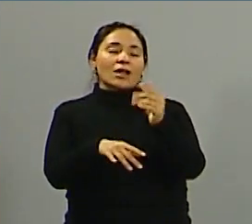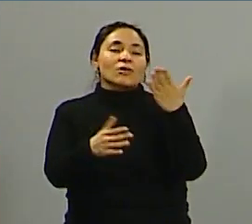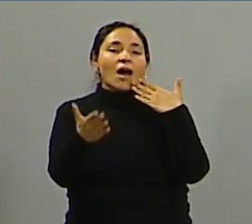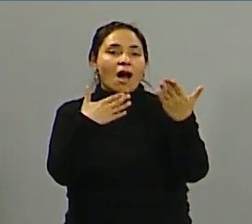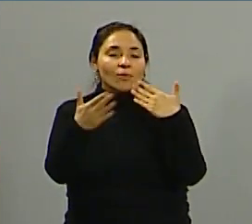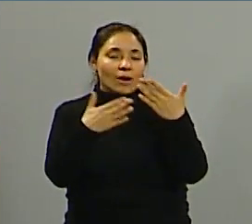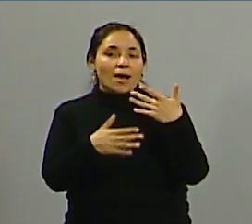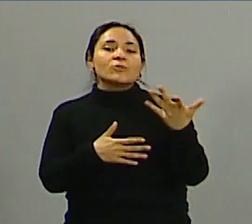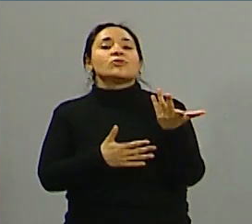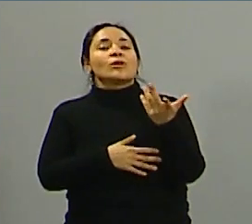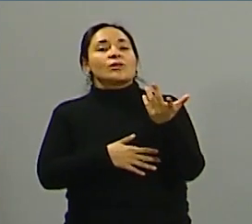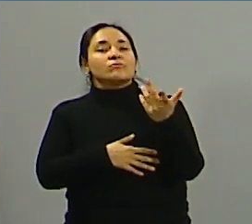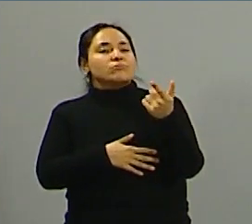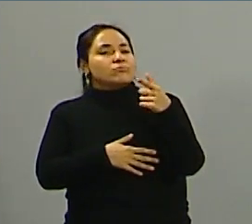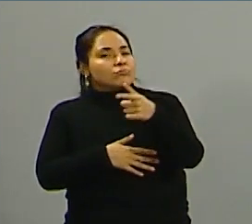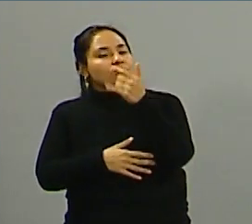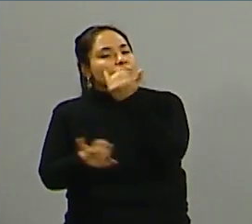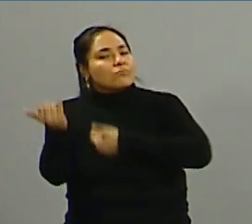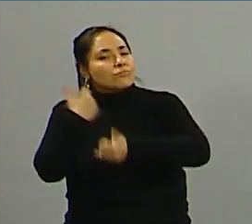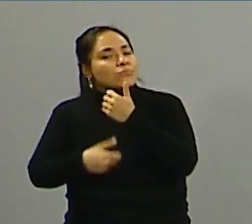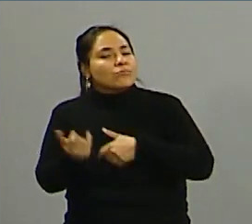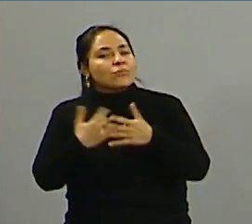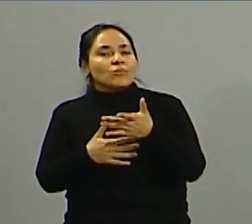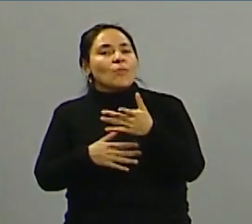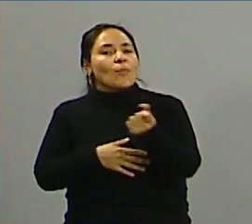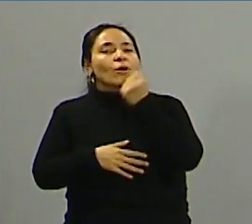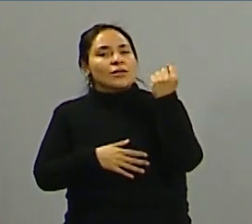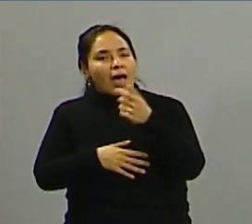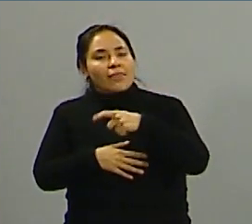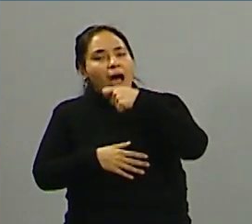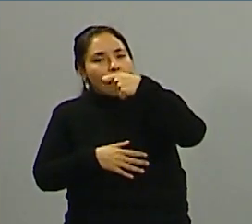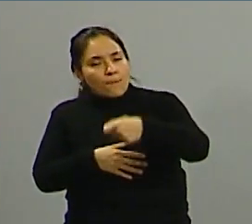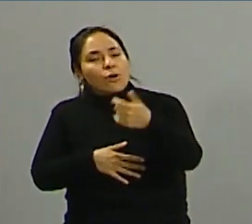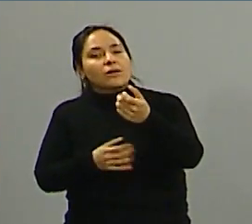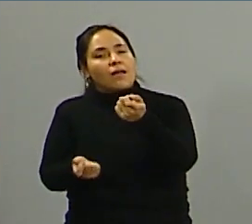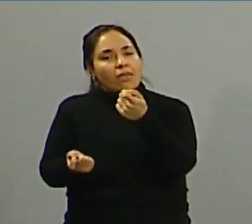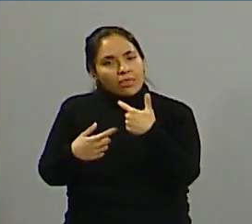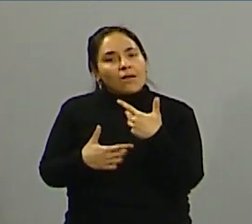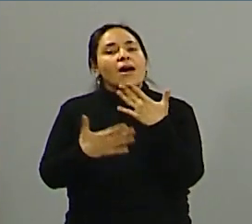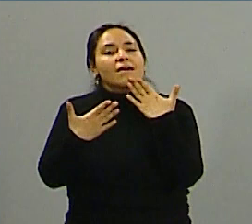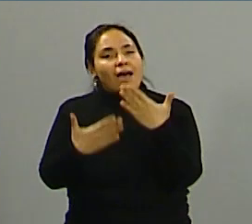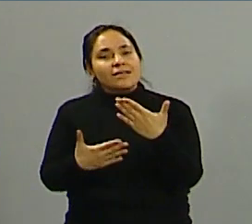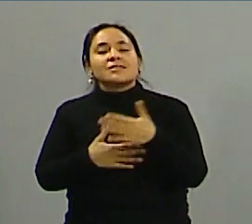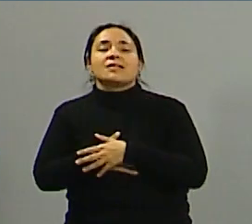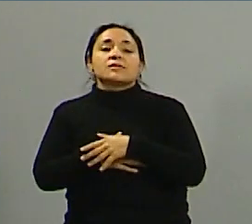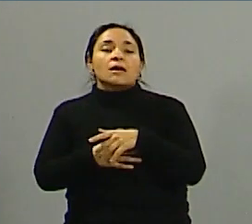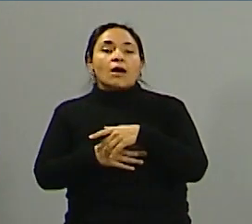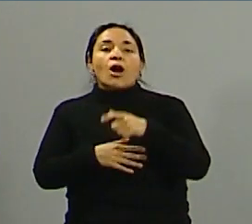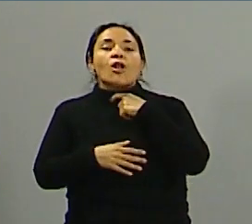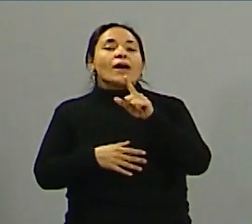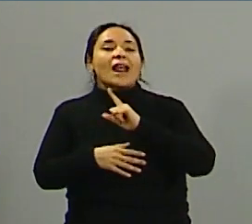gran aporte porque nos parecía que nosotros que estamos del lado de aquellos que no queremos subestimar al votante, más